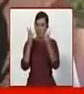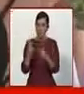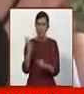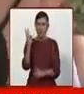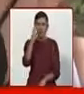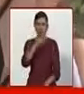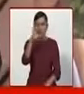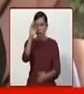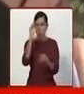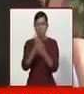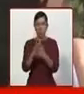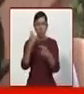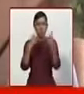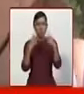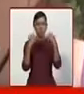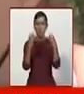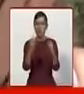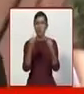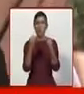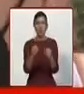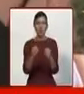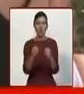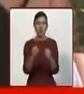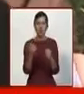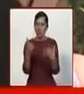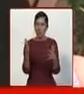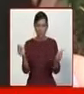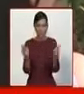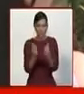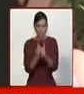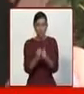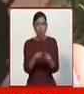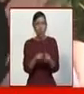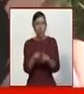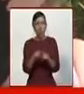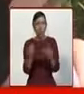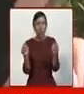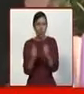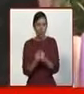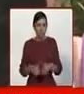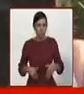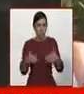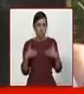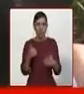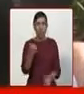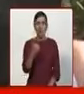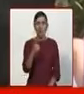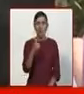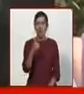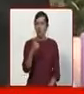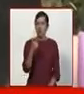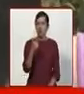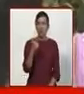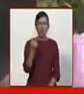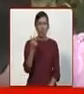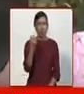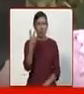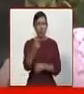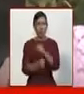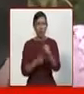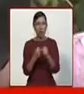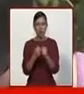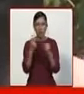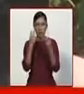extraña, como si nunca hubiera convivido con ella. Durante 10 a 12 años creo que